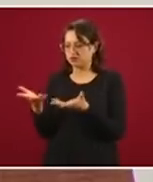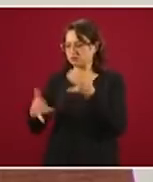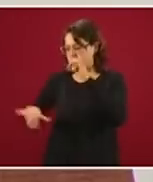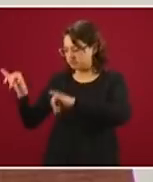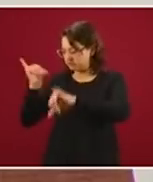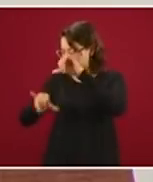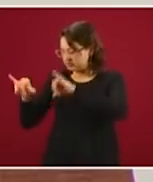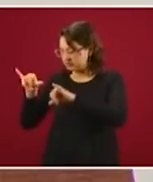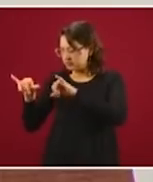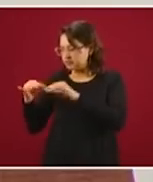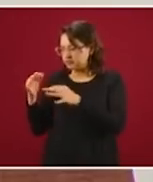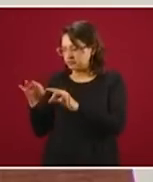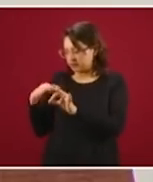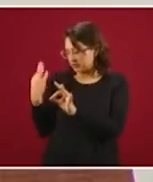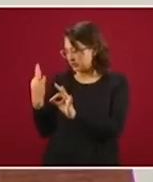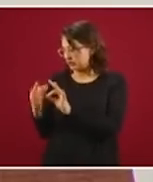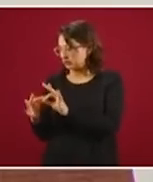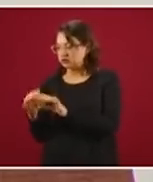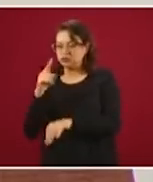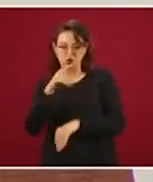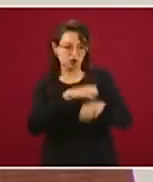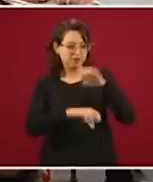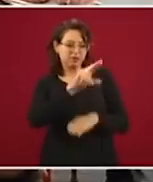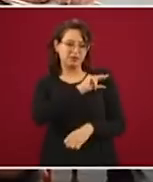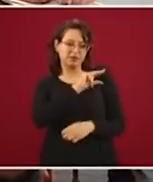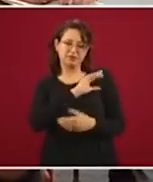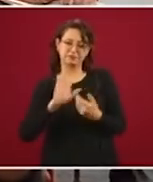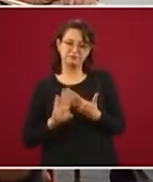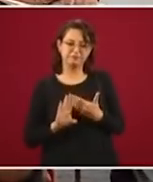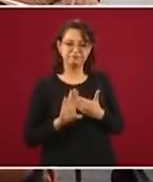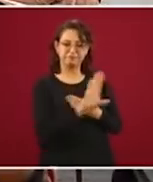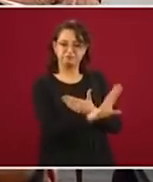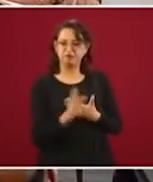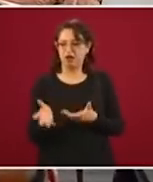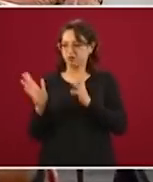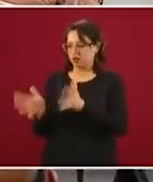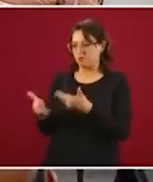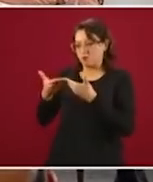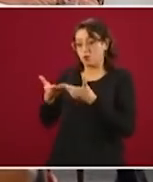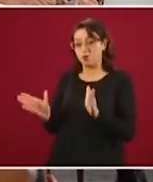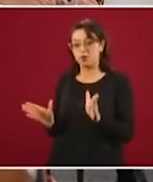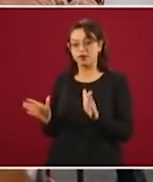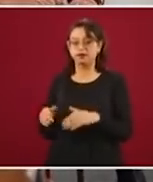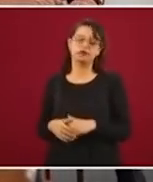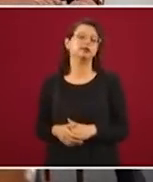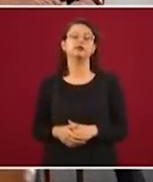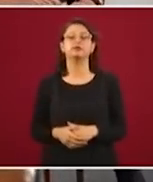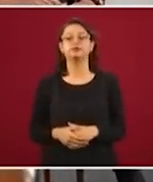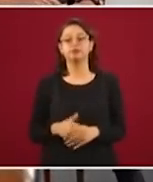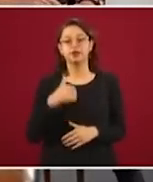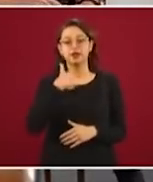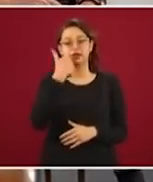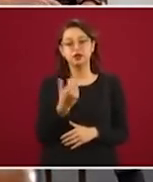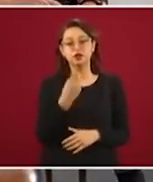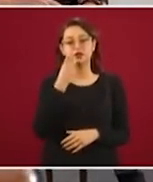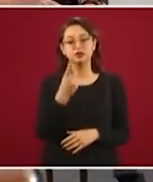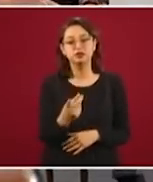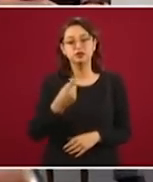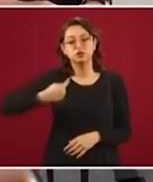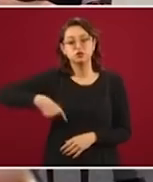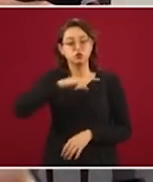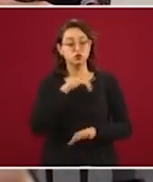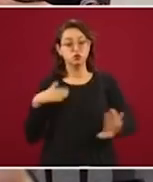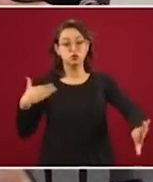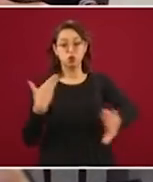listos ya no dependamos de estas empresas privadas. Ahora, quiero precisar aquí una cosa. No somos enemigos de lo